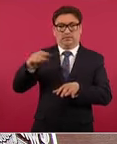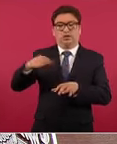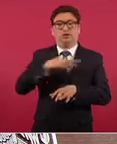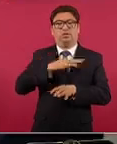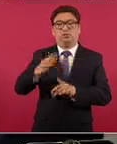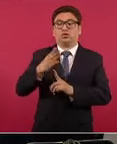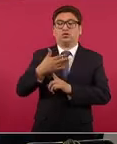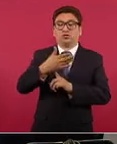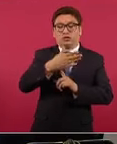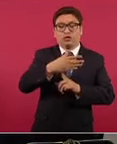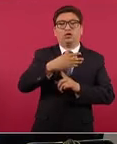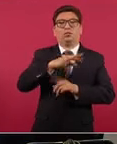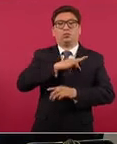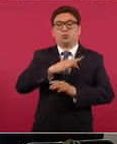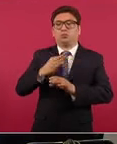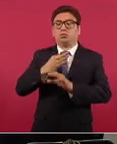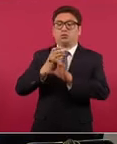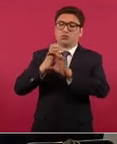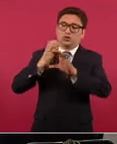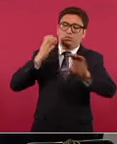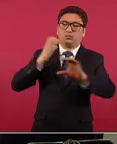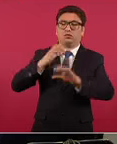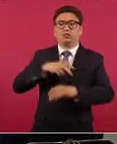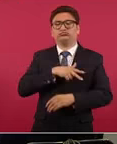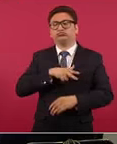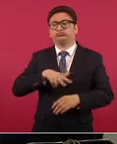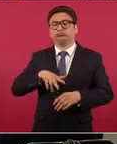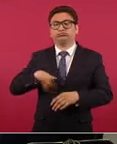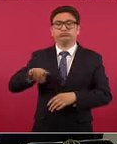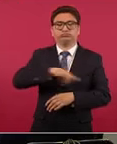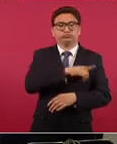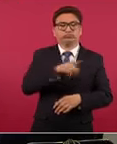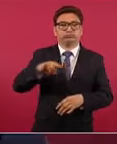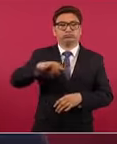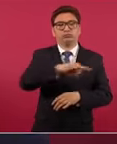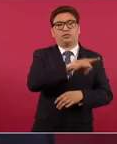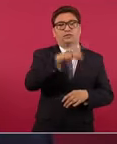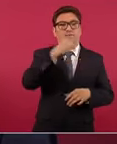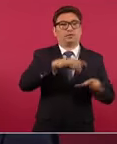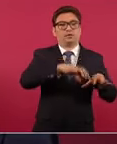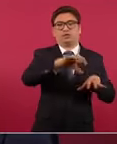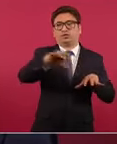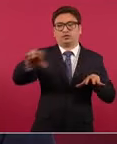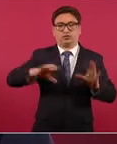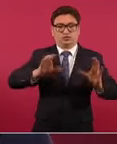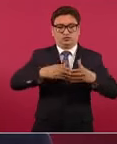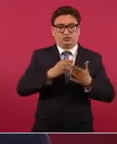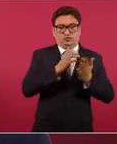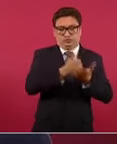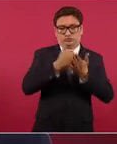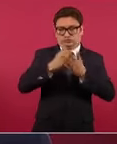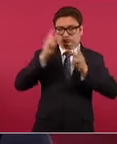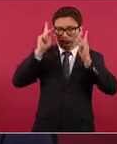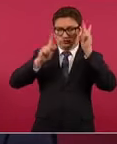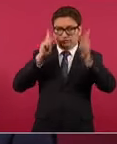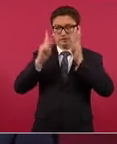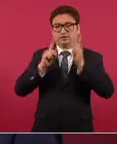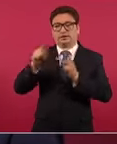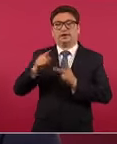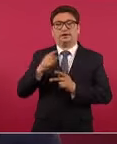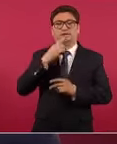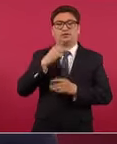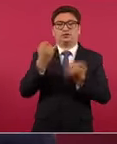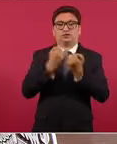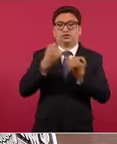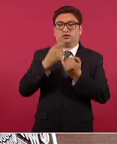que puede estar haciendo las visitas a todos los a todas las otras comunidades una de las peticiones también que estamos ya trabajando es instalar